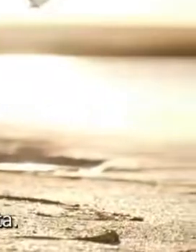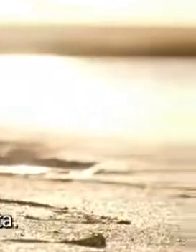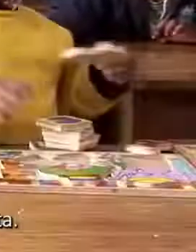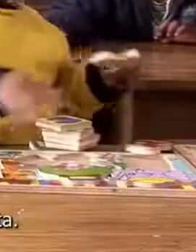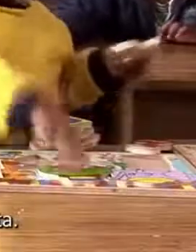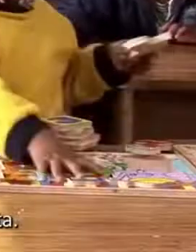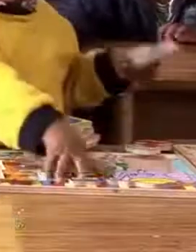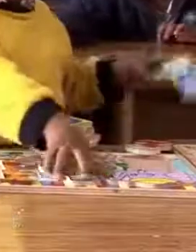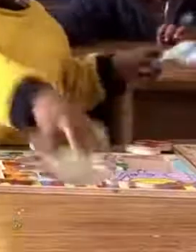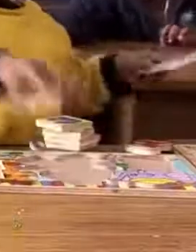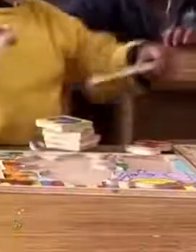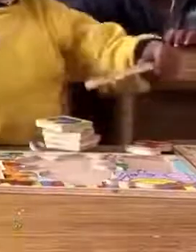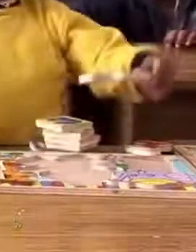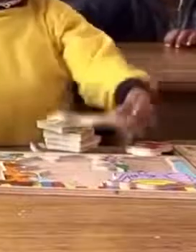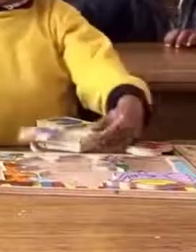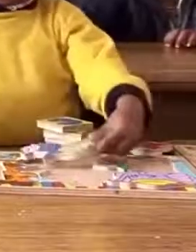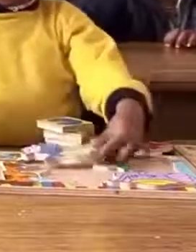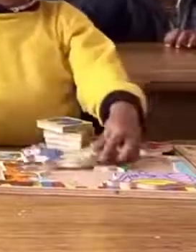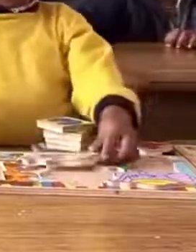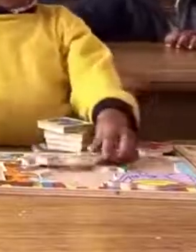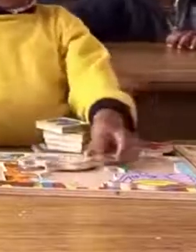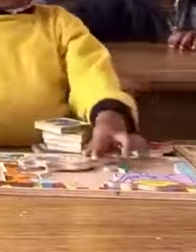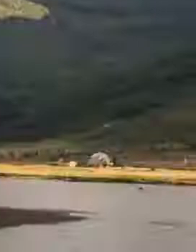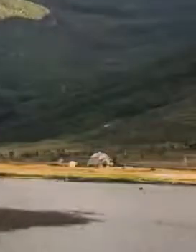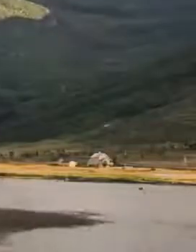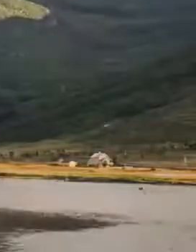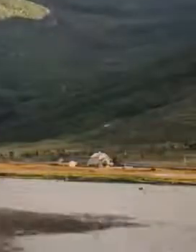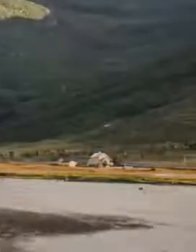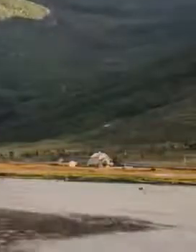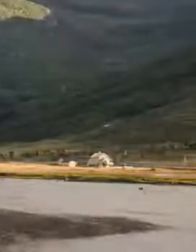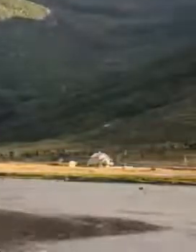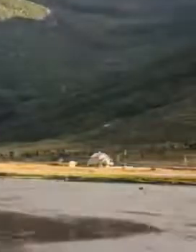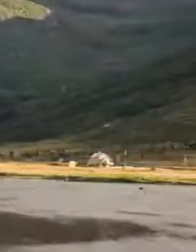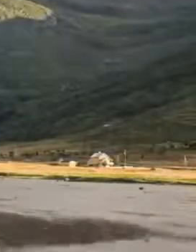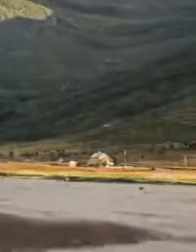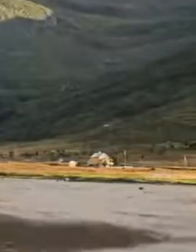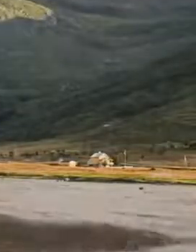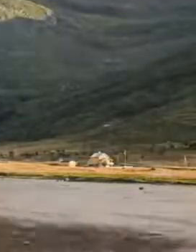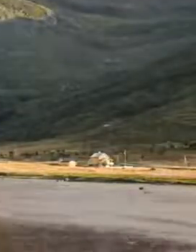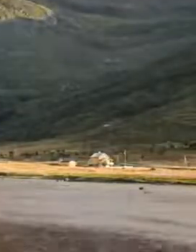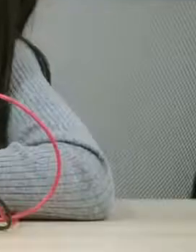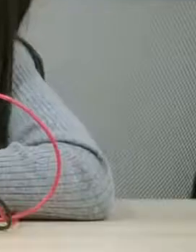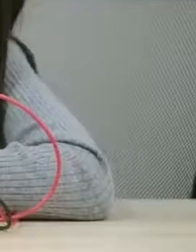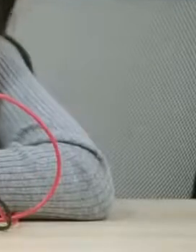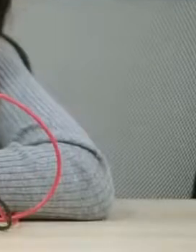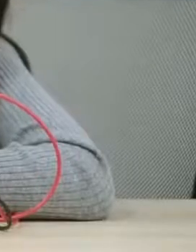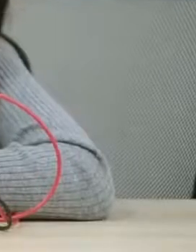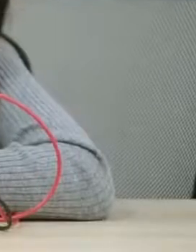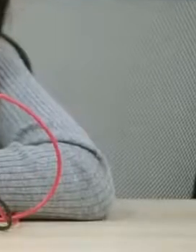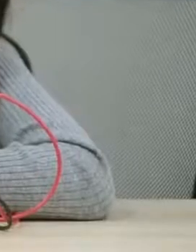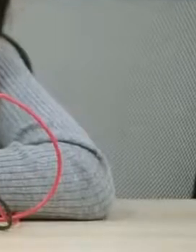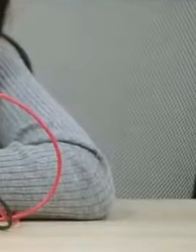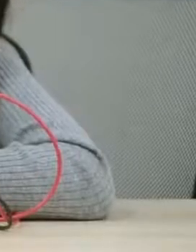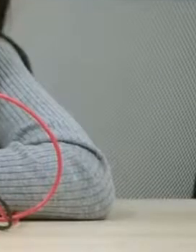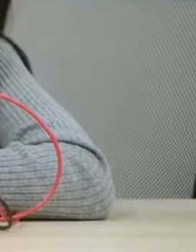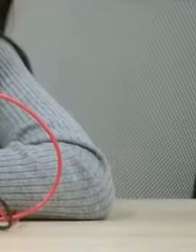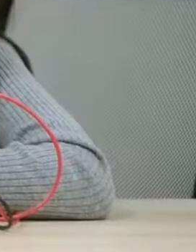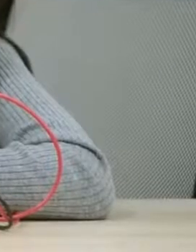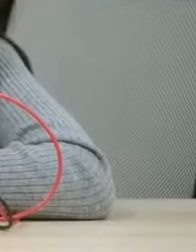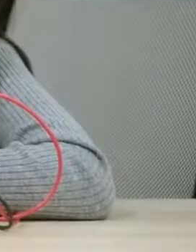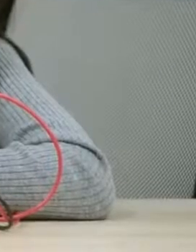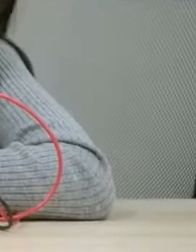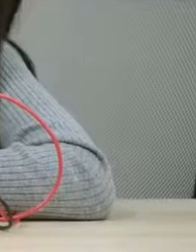nuestro planeta. Sin embargo, debemos transformarla para poder transformar también el mundo.